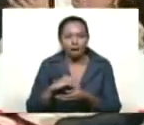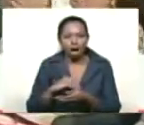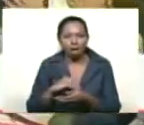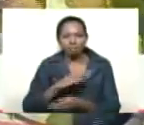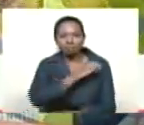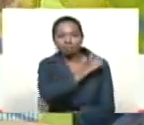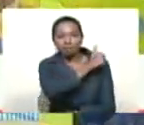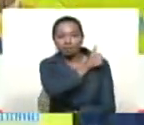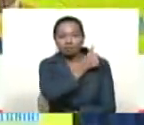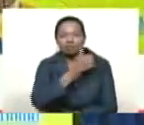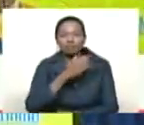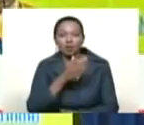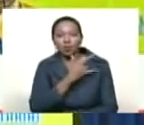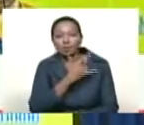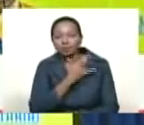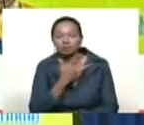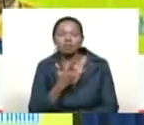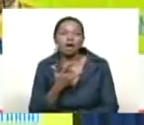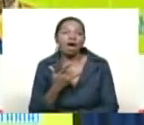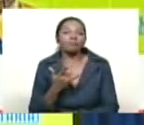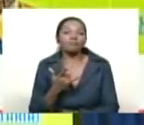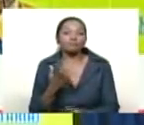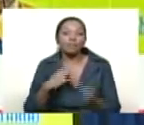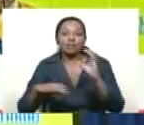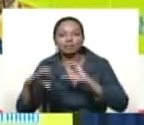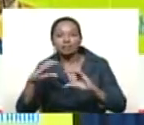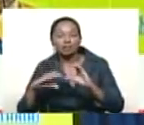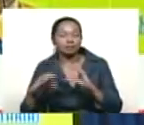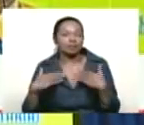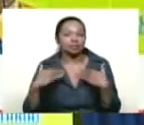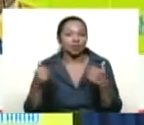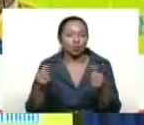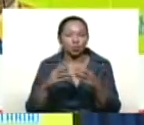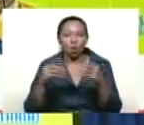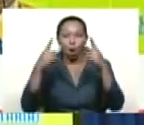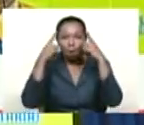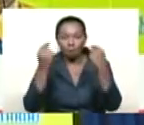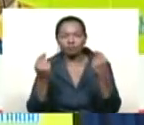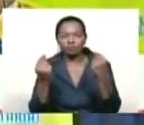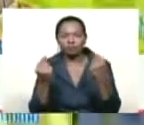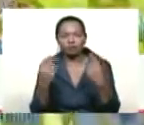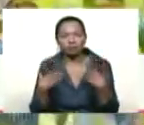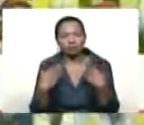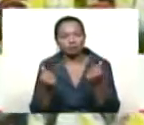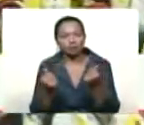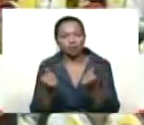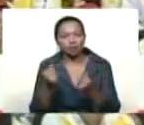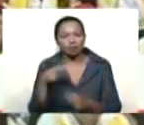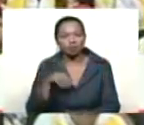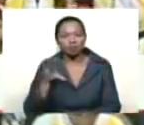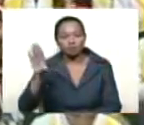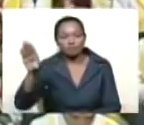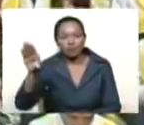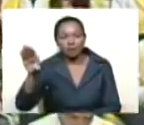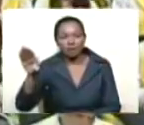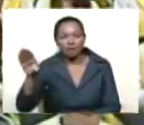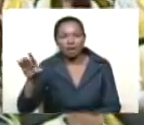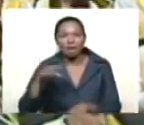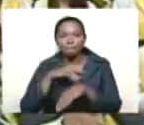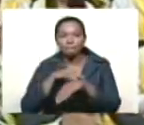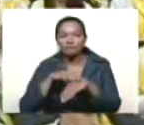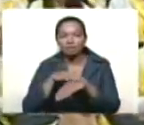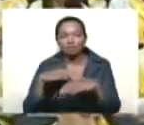Universidad de las Ciencias de la Salud, que forma a todos los profesionales de la salud del país, y ministro de